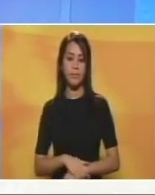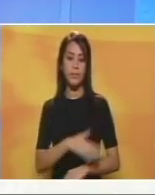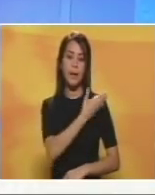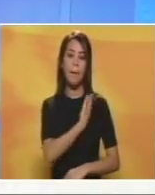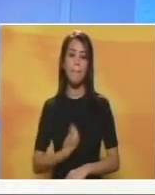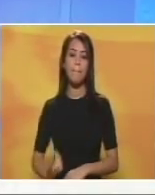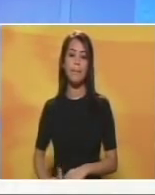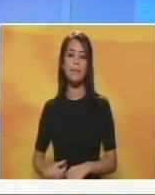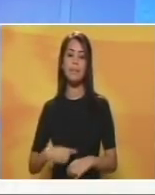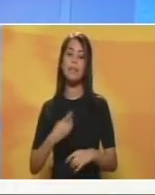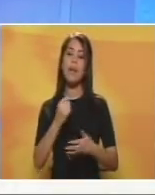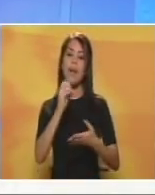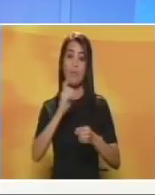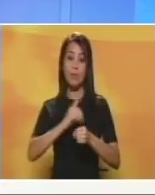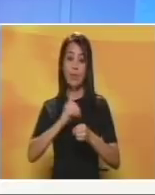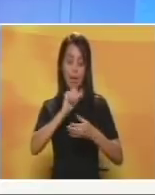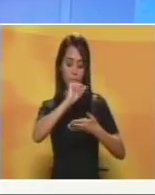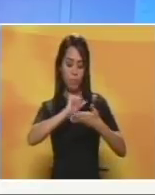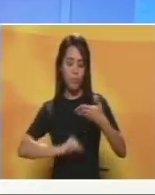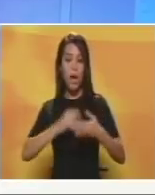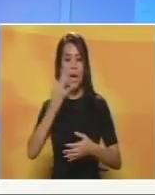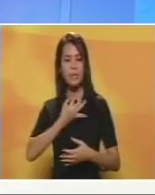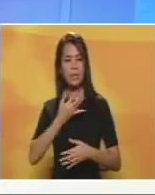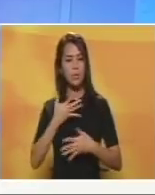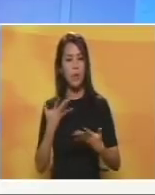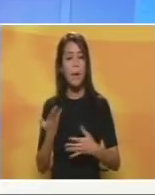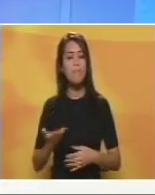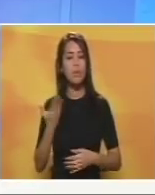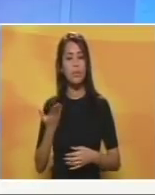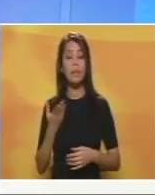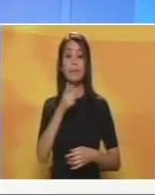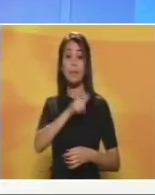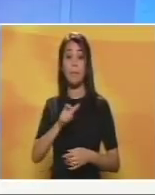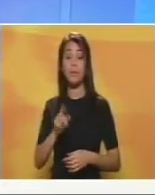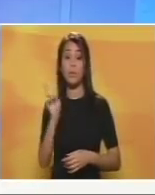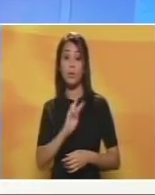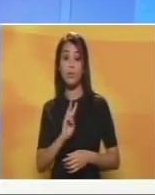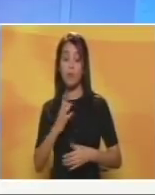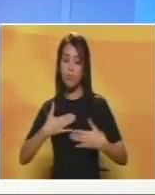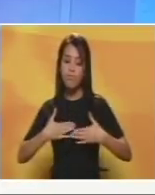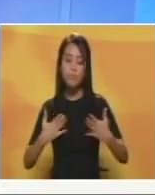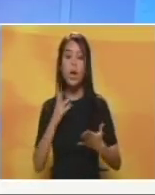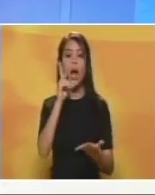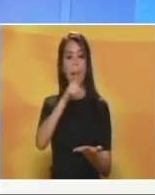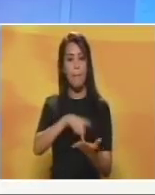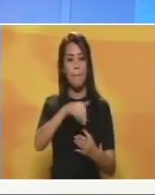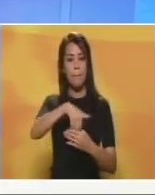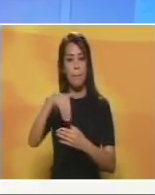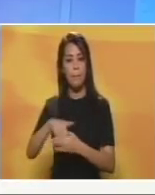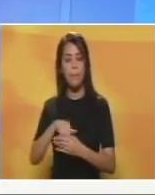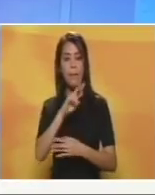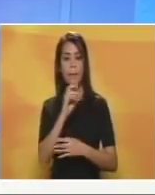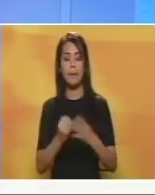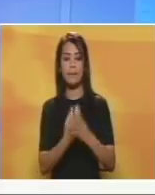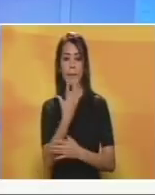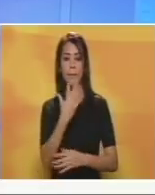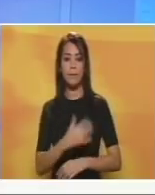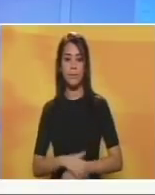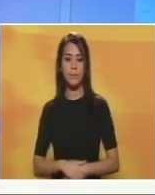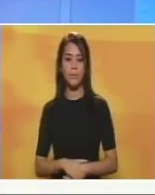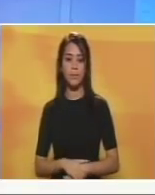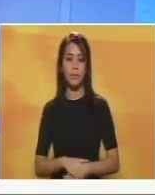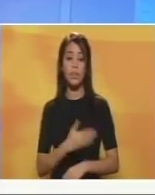presidente de Data Análisis, Luis Vicente León, aseguró que es más relevante saber si los venezolanos están dispuestos a votar en las elecciones del 20 de mayo